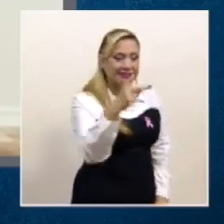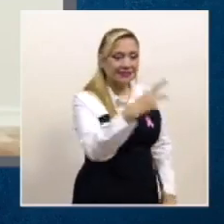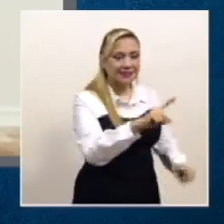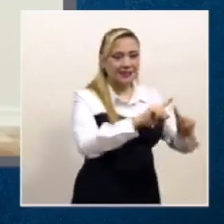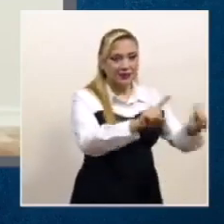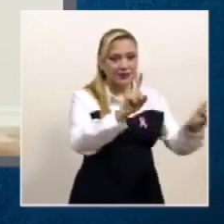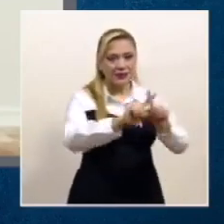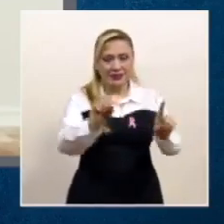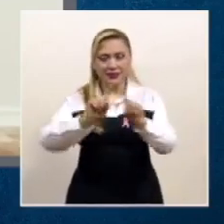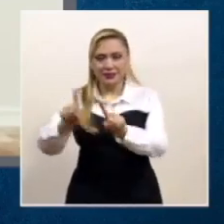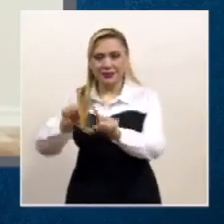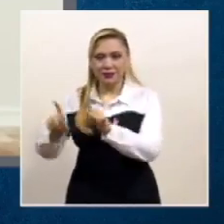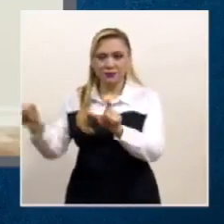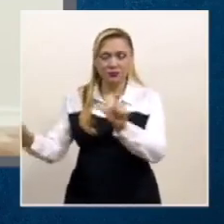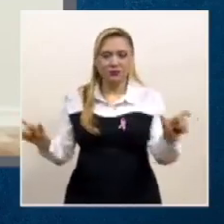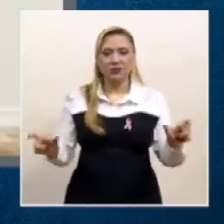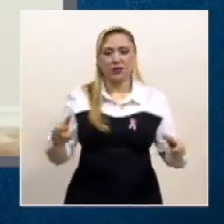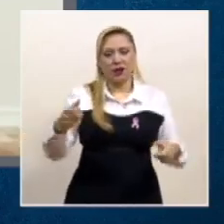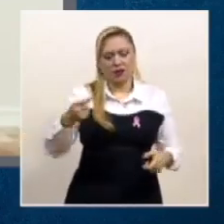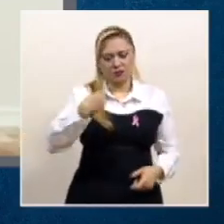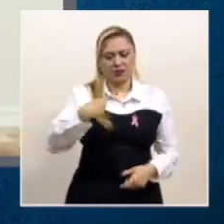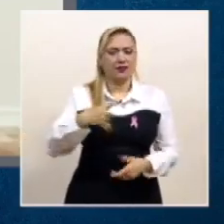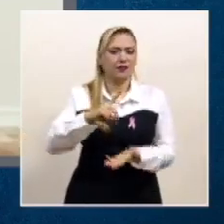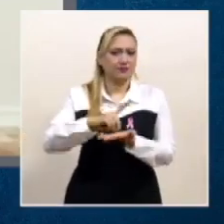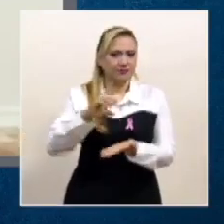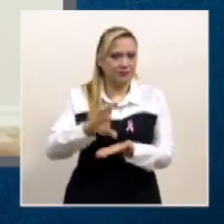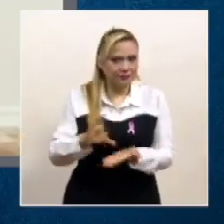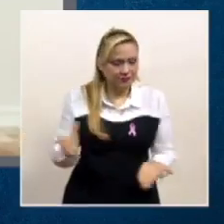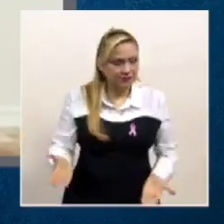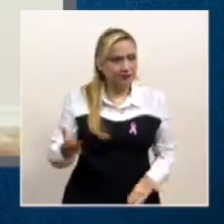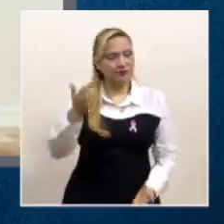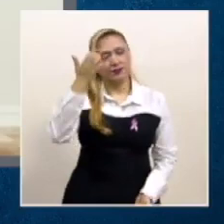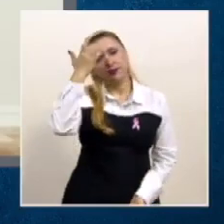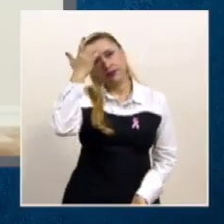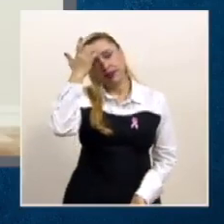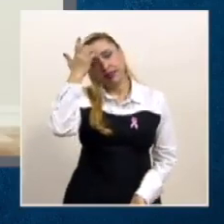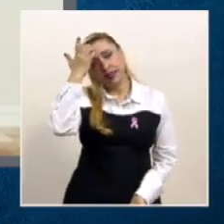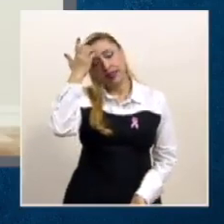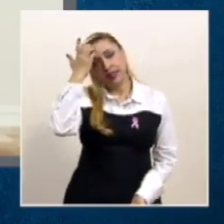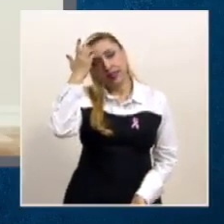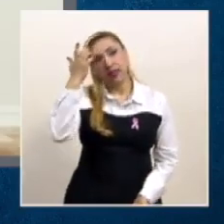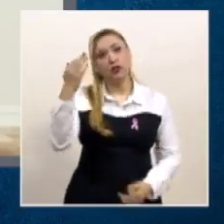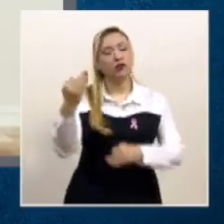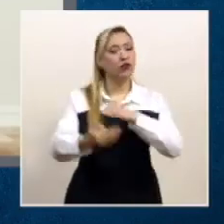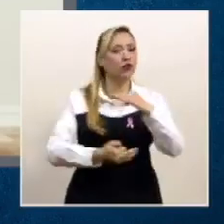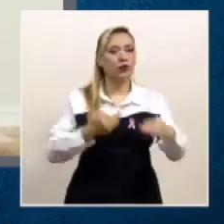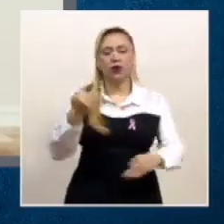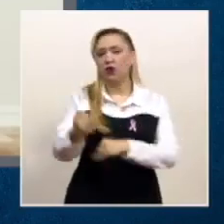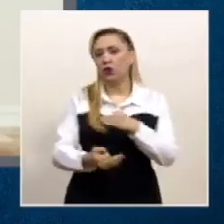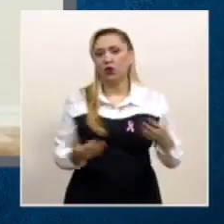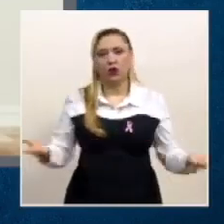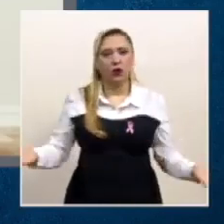que existimos, incluidas las personas con discapacidad, y que todo, calles,